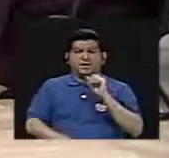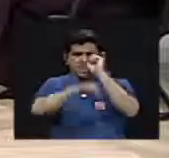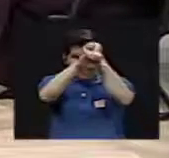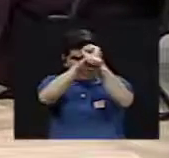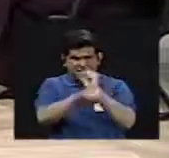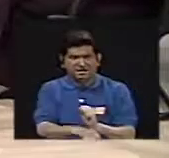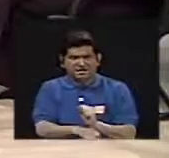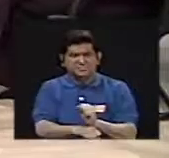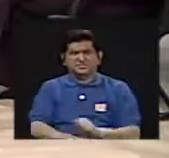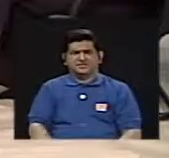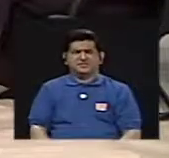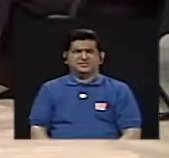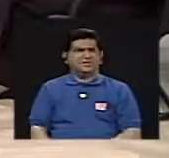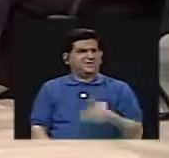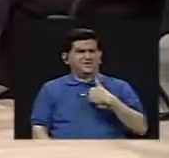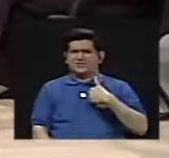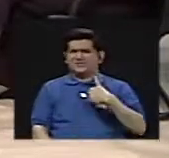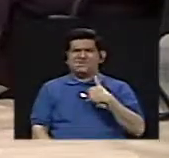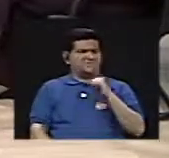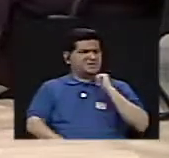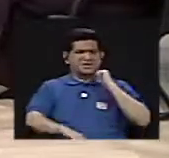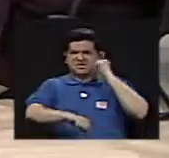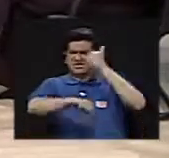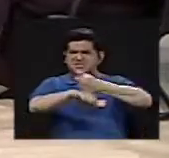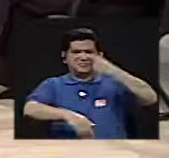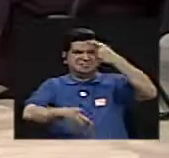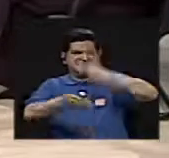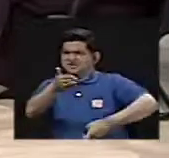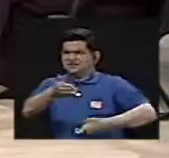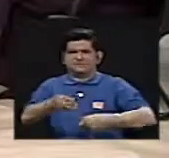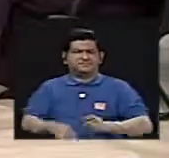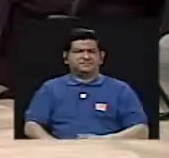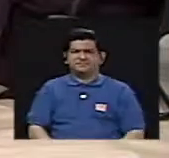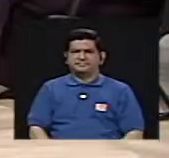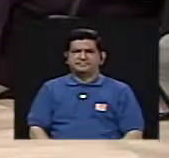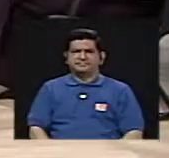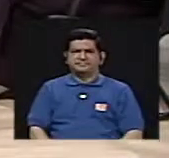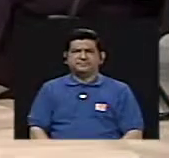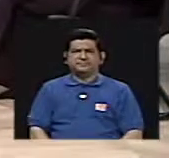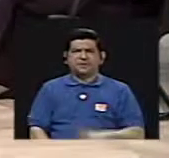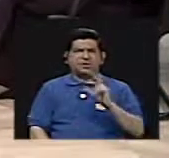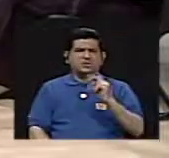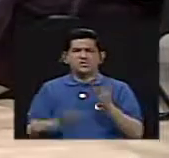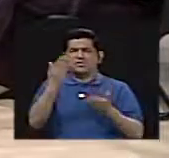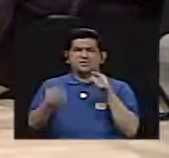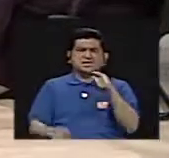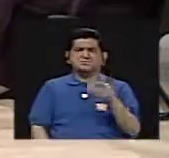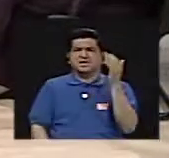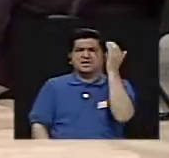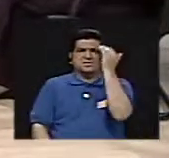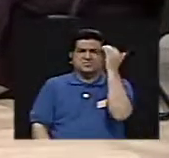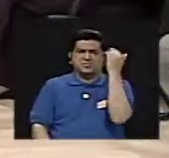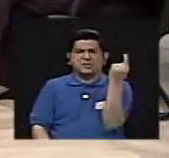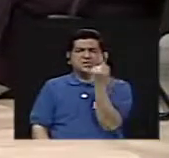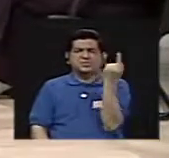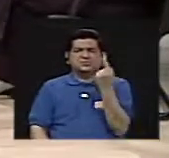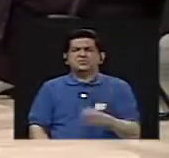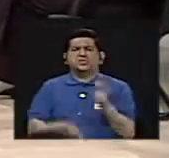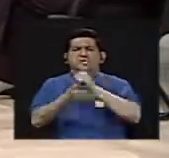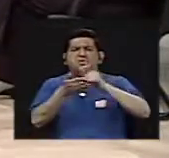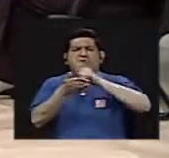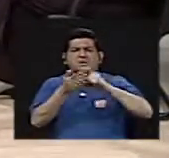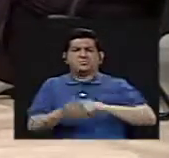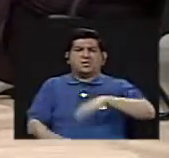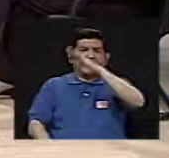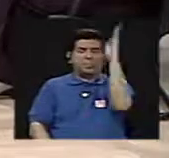tradición no se tiene que llegar a imponer, ¿verdad? No es un himno que llegaron a conocer en la escuela, porque en sus casas, sí,